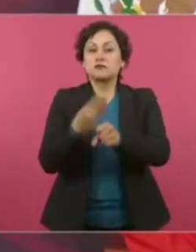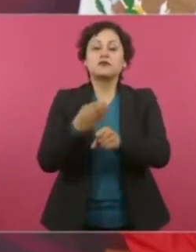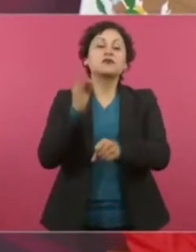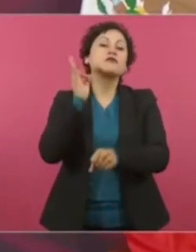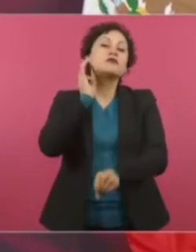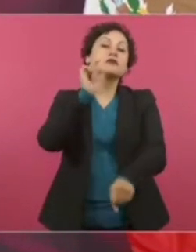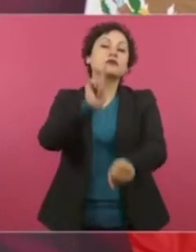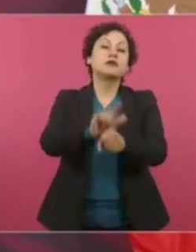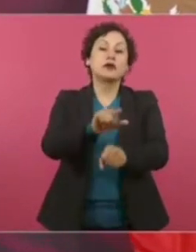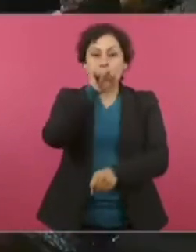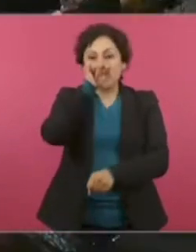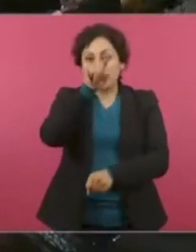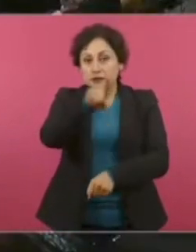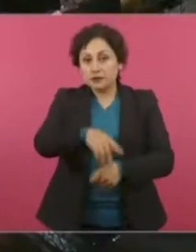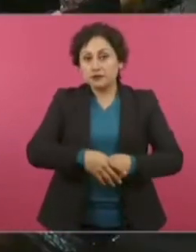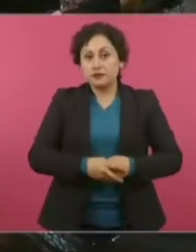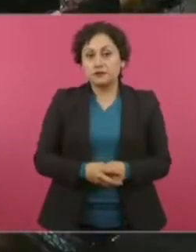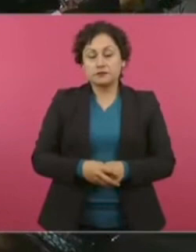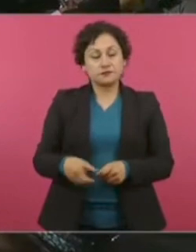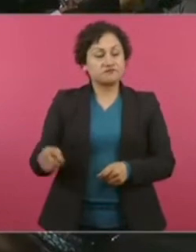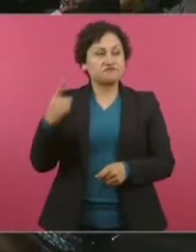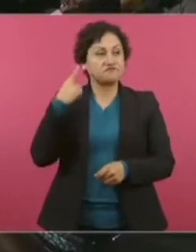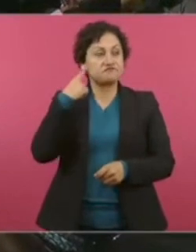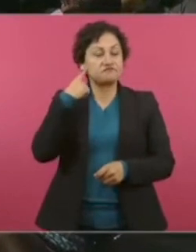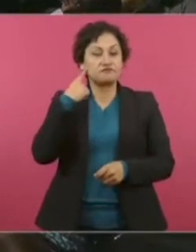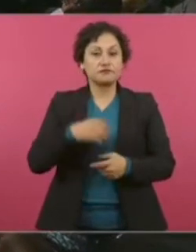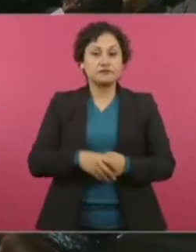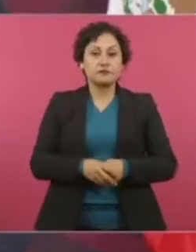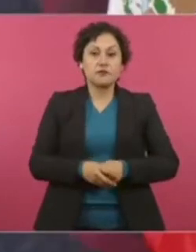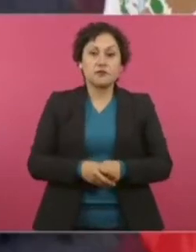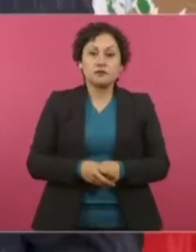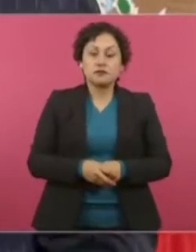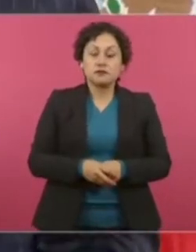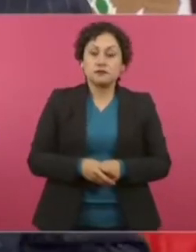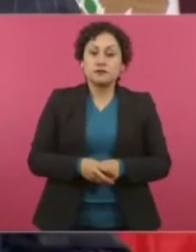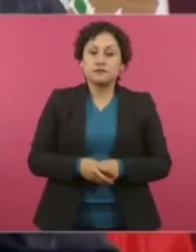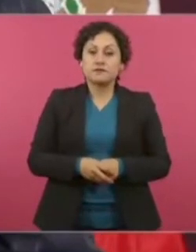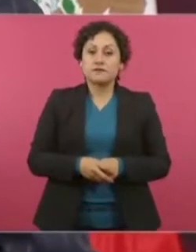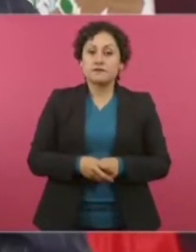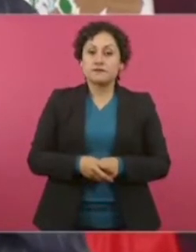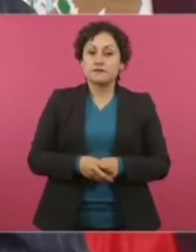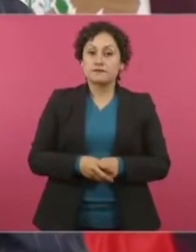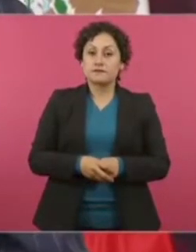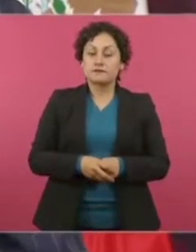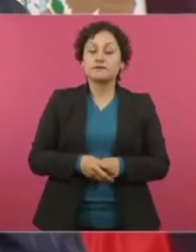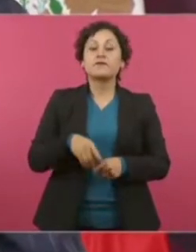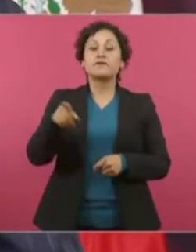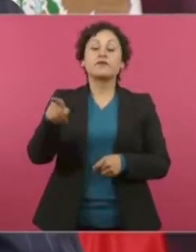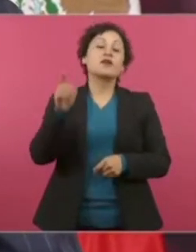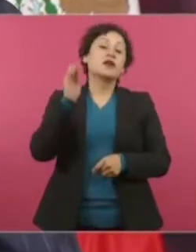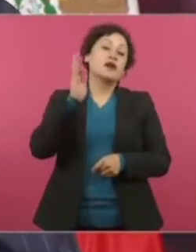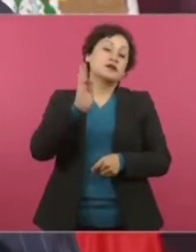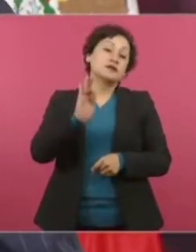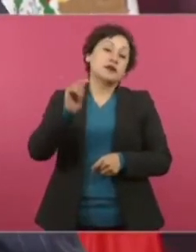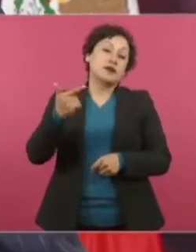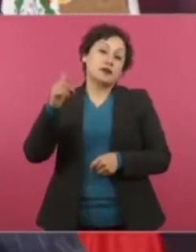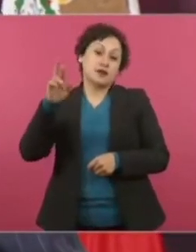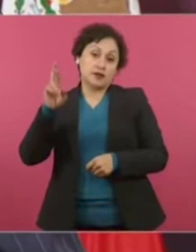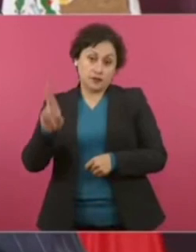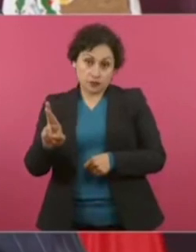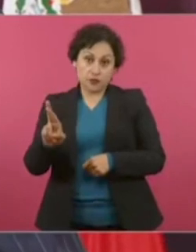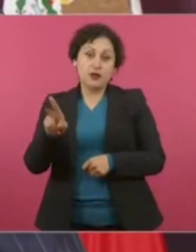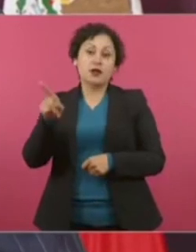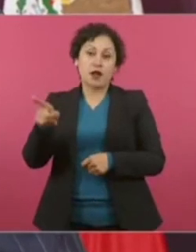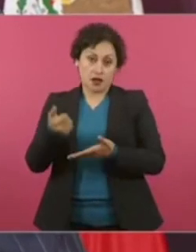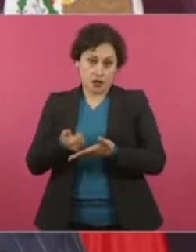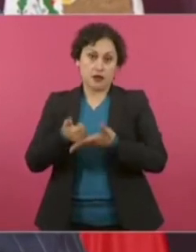gobernador ya dijo que quiere pasar el caso a la Fiscalía General de la República. Lo tiene que resolver la Fiscalía General. Sí estamos